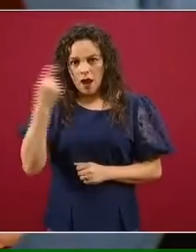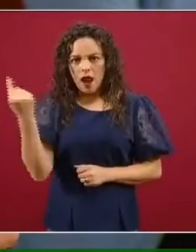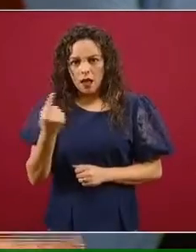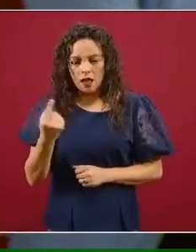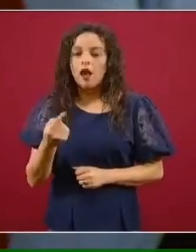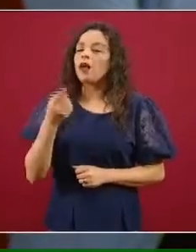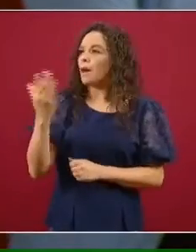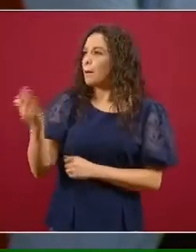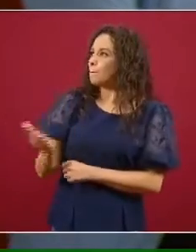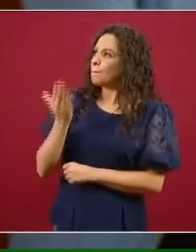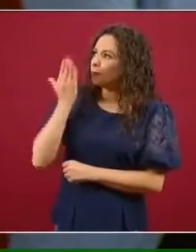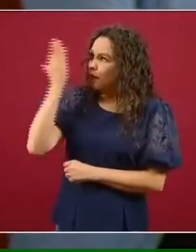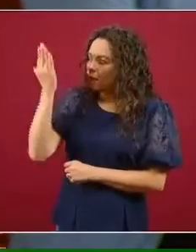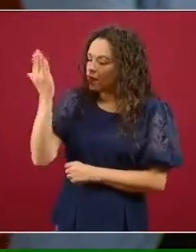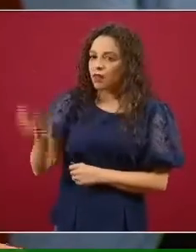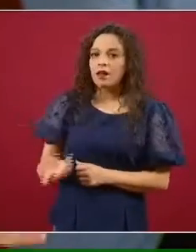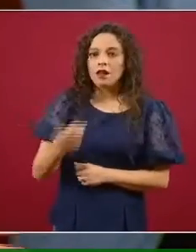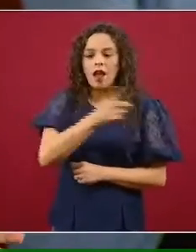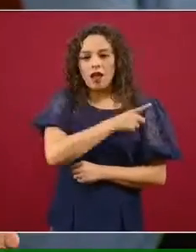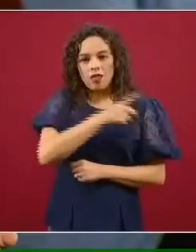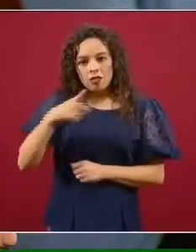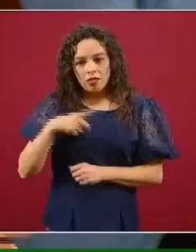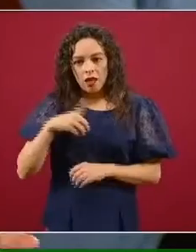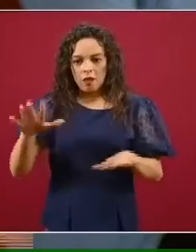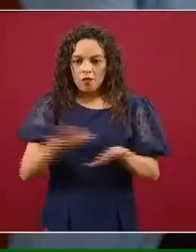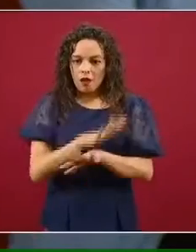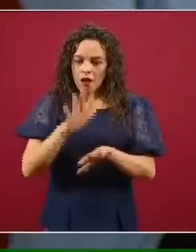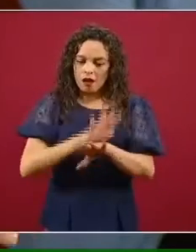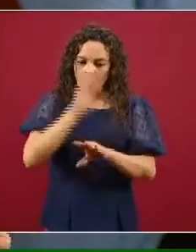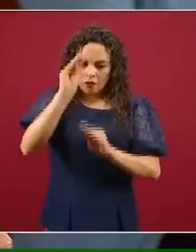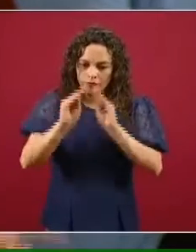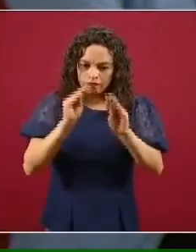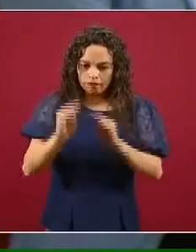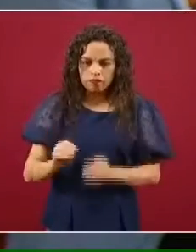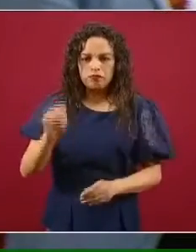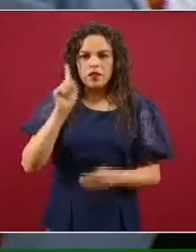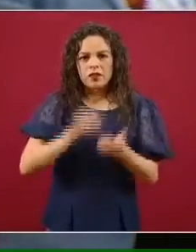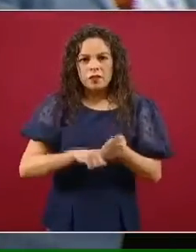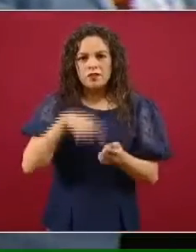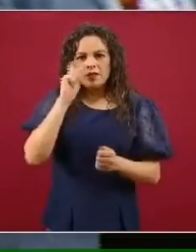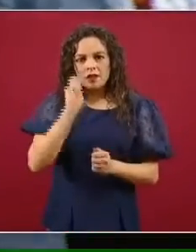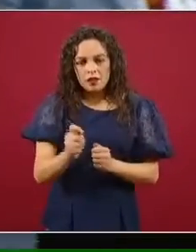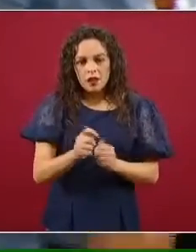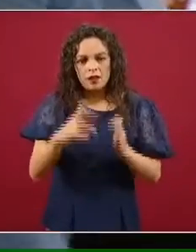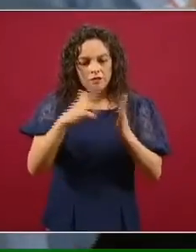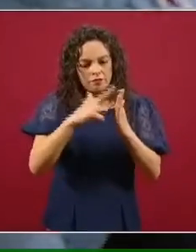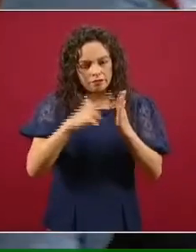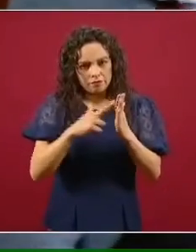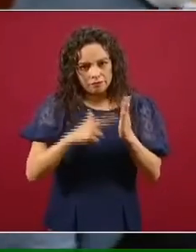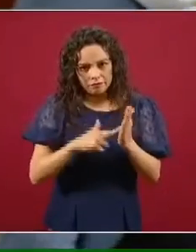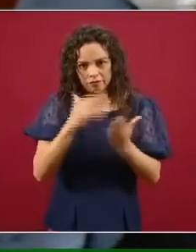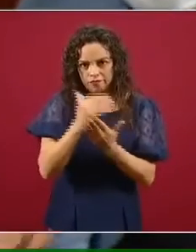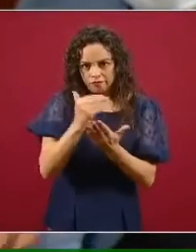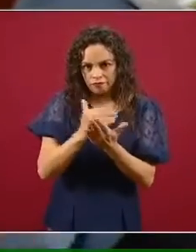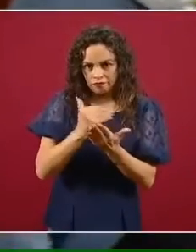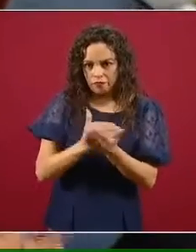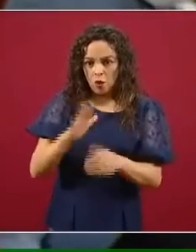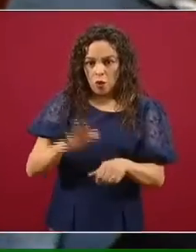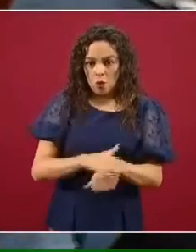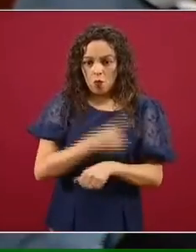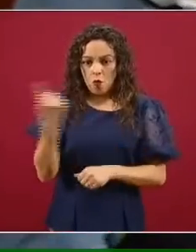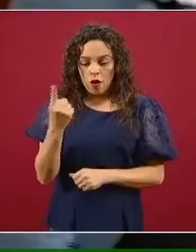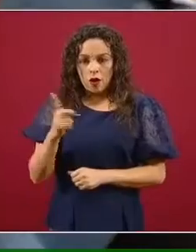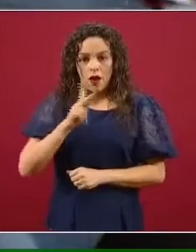pedirle que cambie o que ajuste algunos de sus lineamientos porque tienen alguna evidencia de que de que el virus